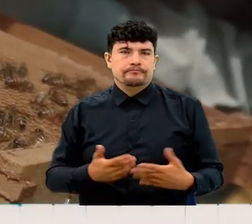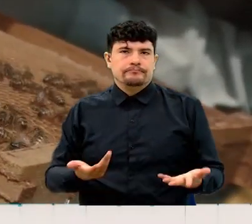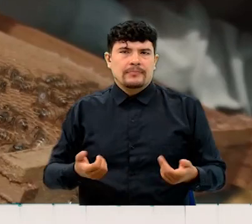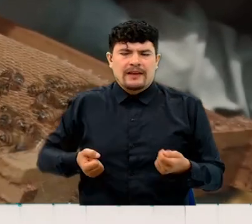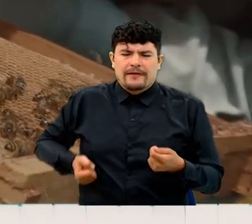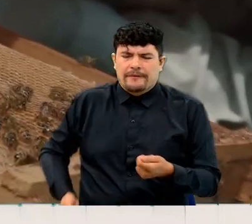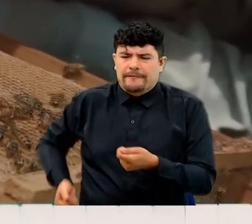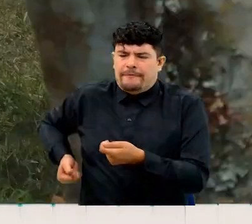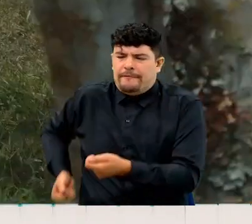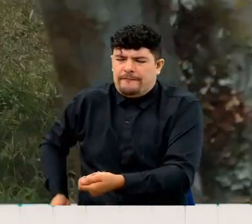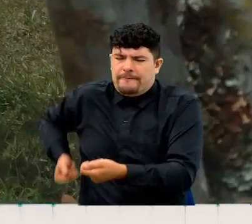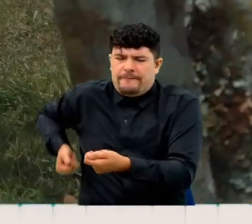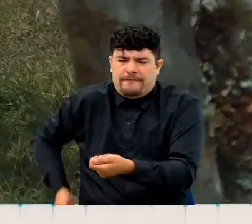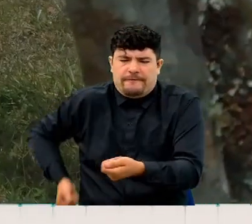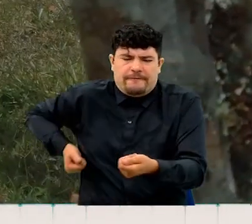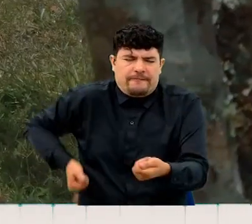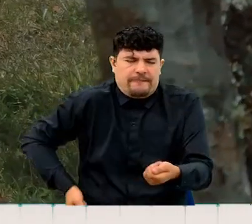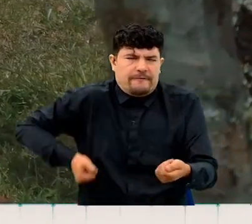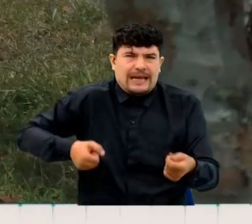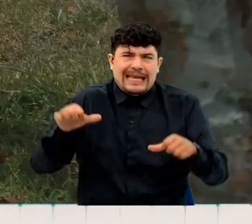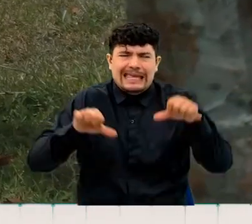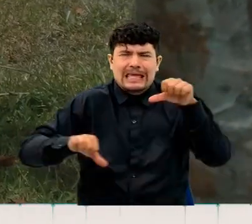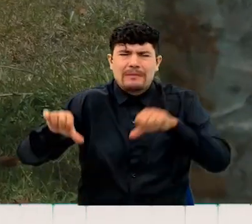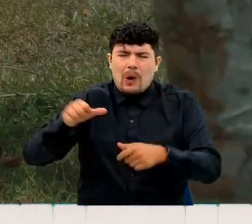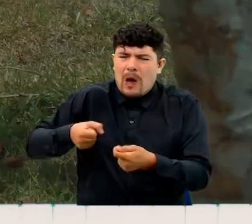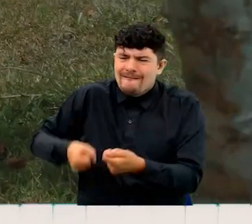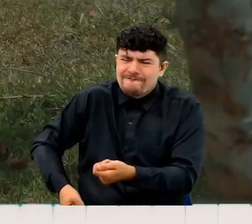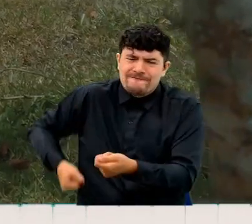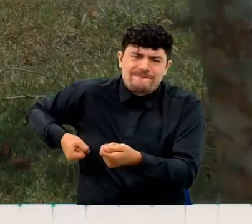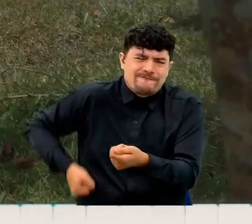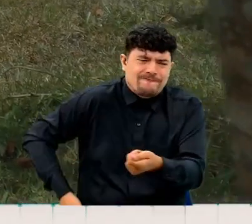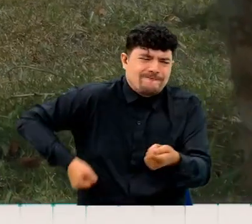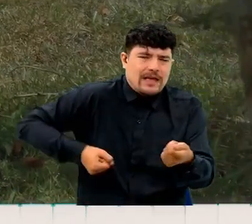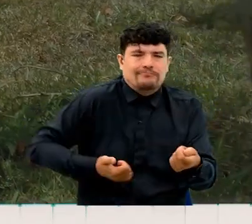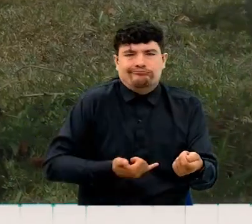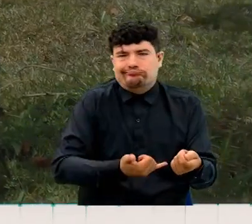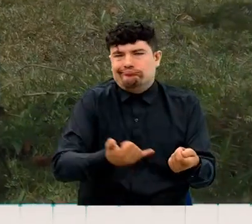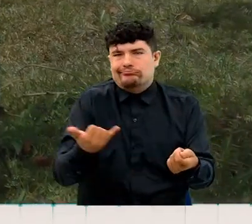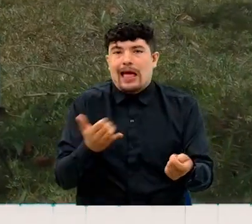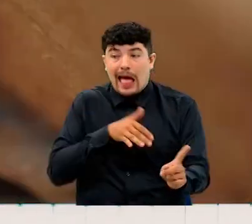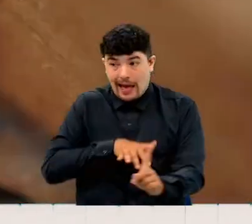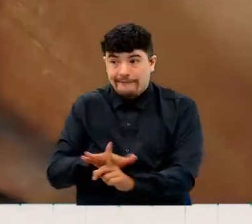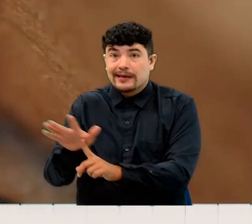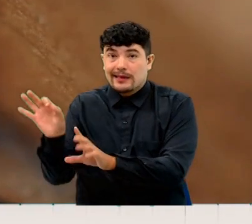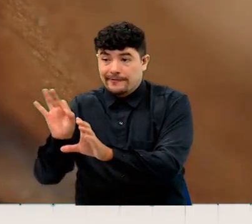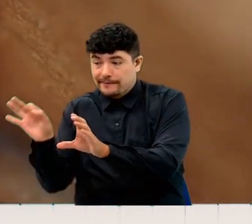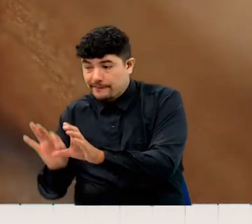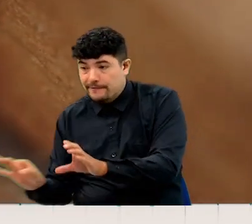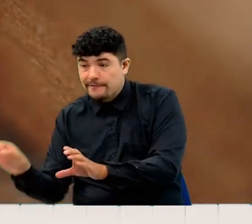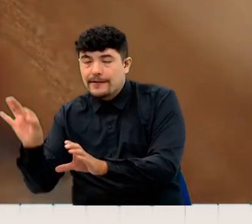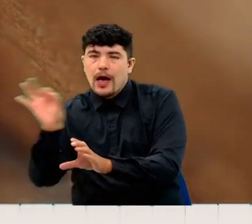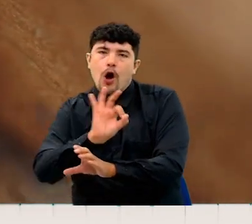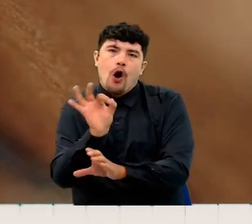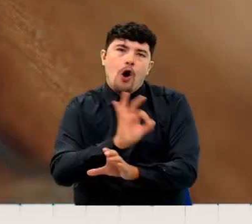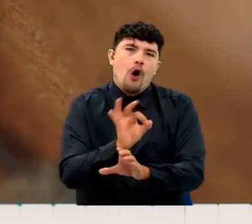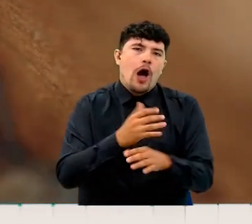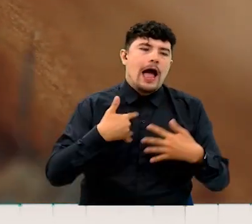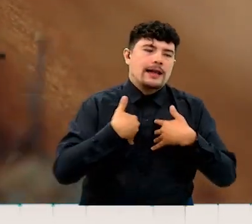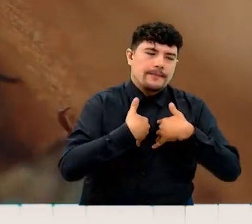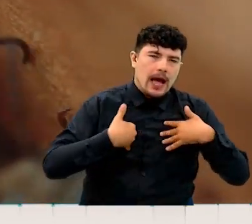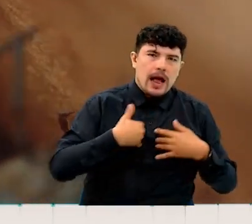a no fumigar tanto, porque es una cuestión de que lo uno mata las abejas y lo otro destruye mucho la fauna.